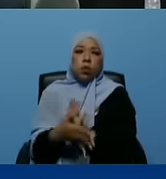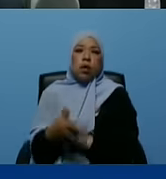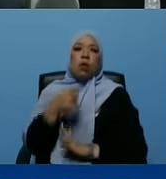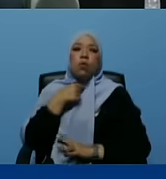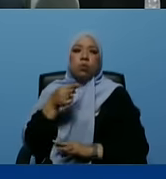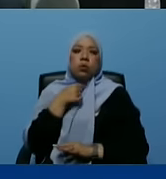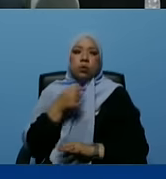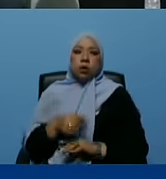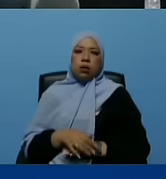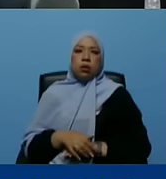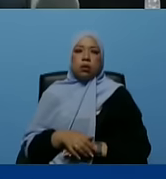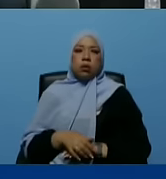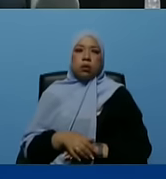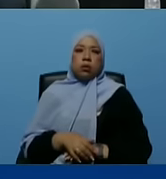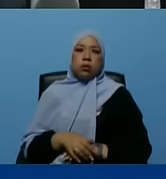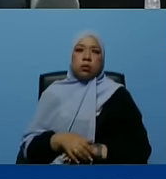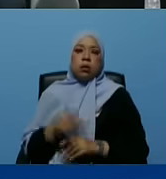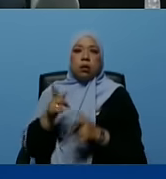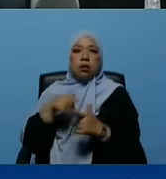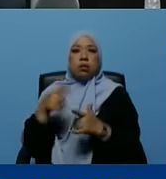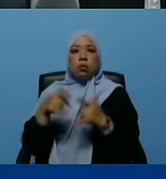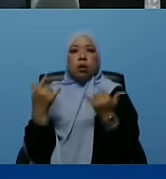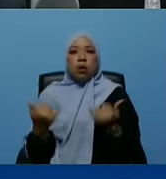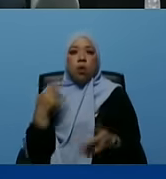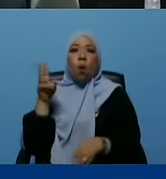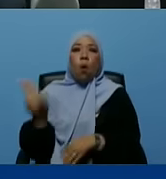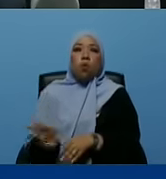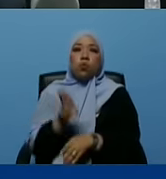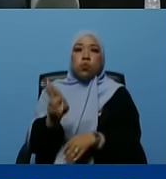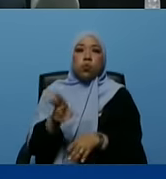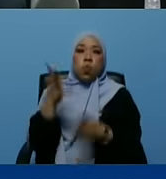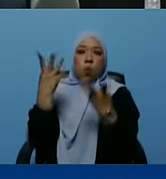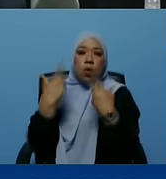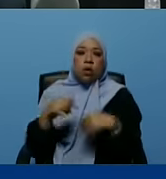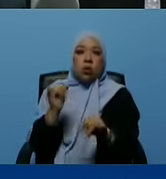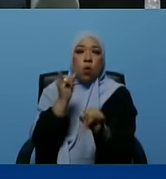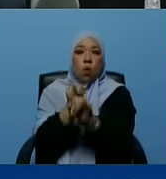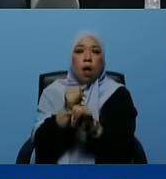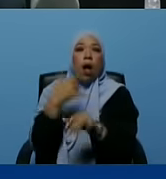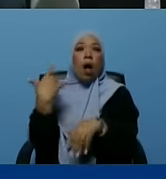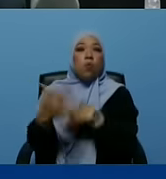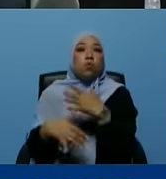gusta. Entonces ahora están utilizando una cantidad de influencers.